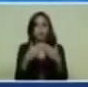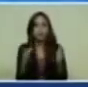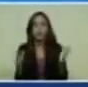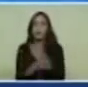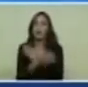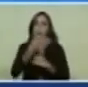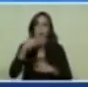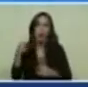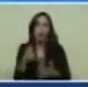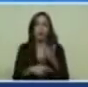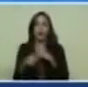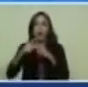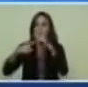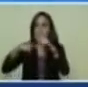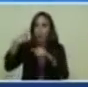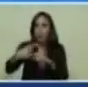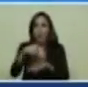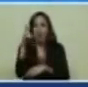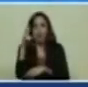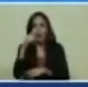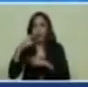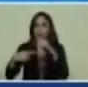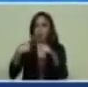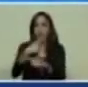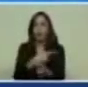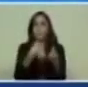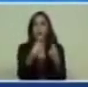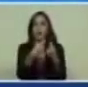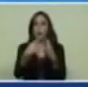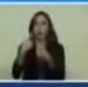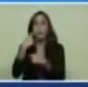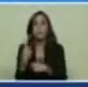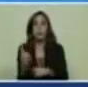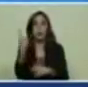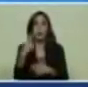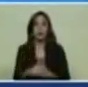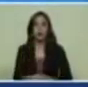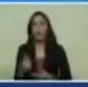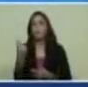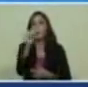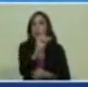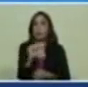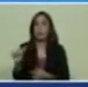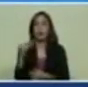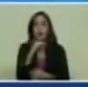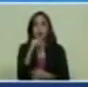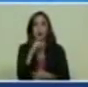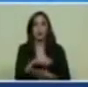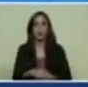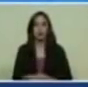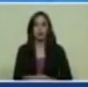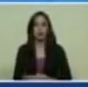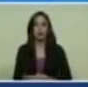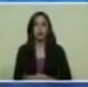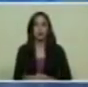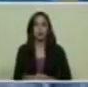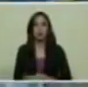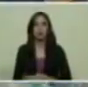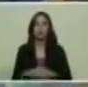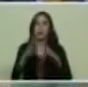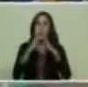más. A partir de mañana viernes se hará el pago de la primera semana de octubre de los trabajadores públicos